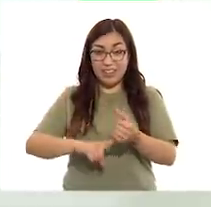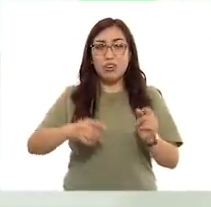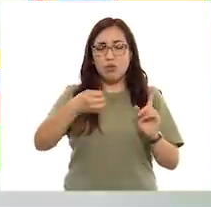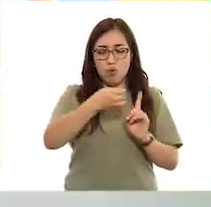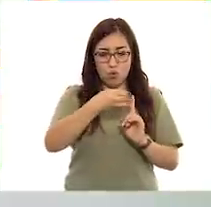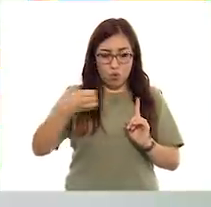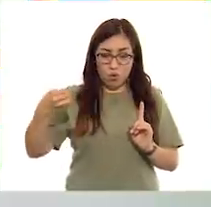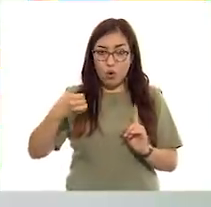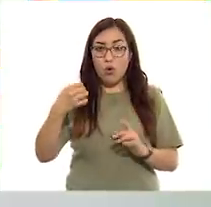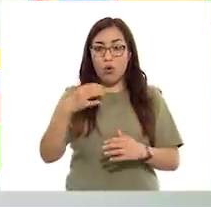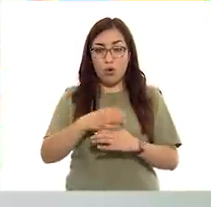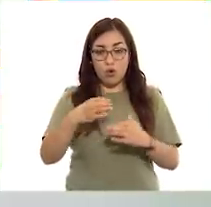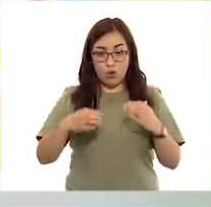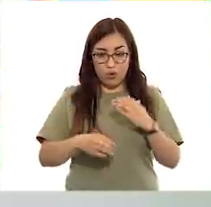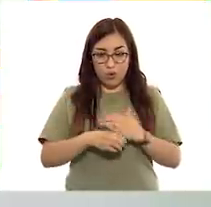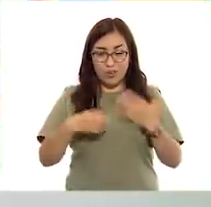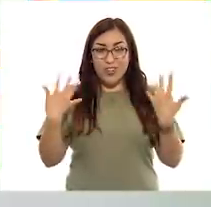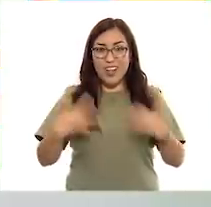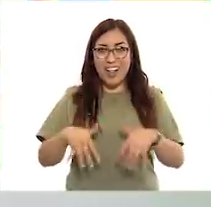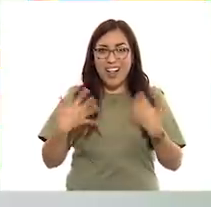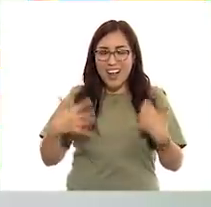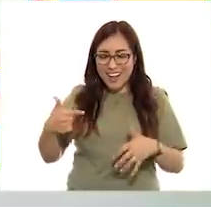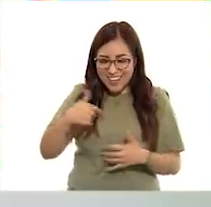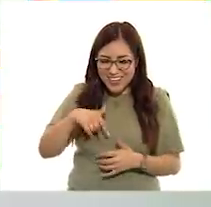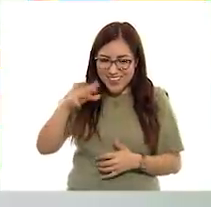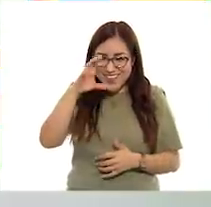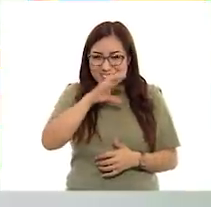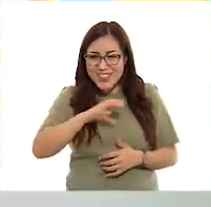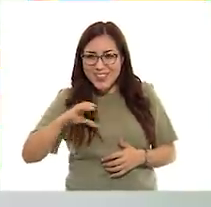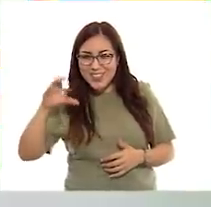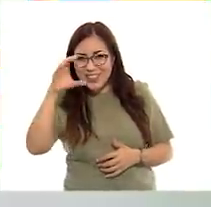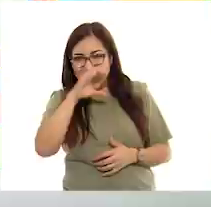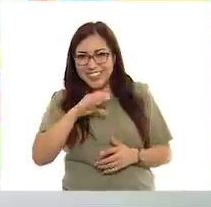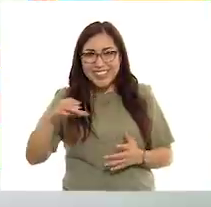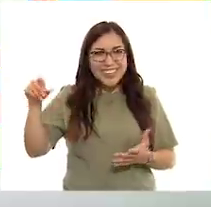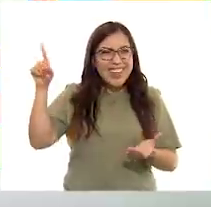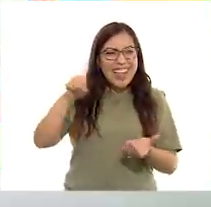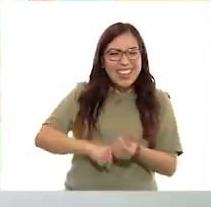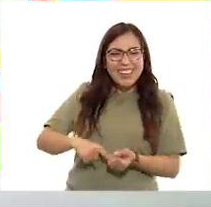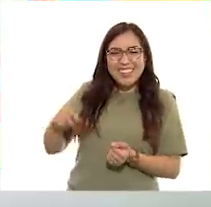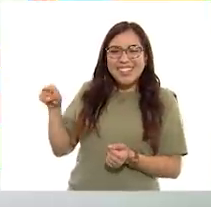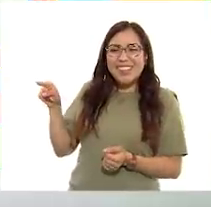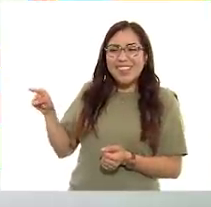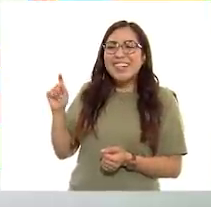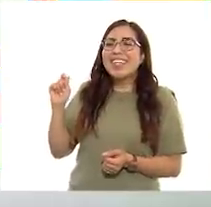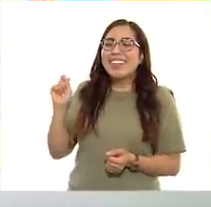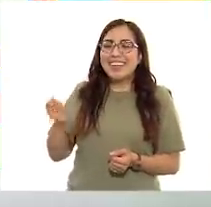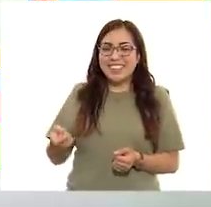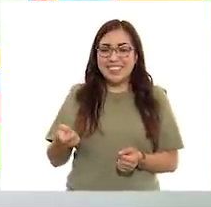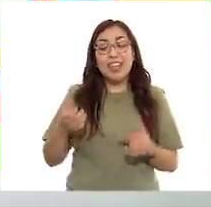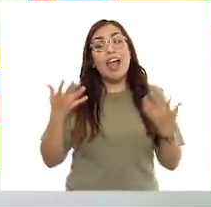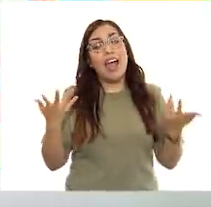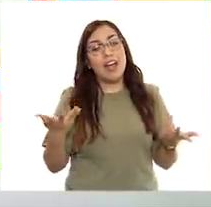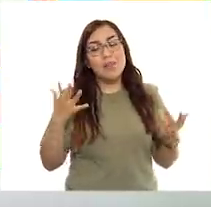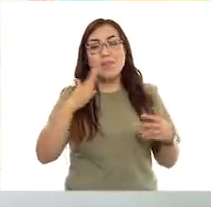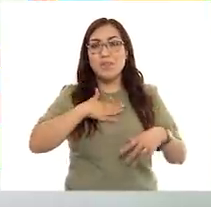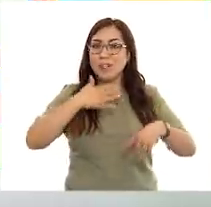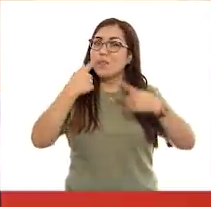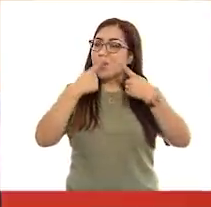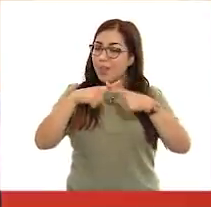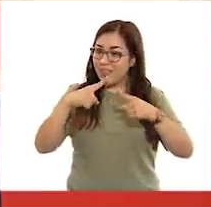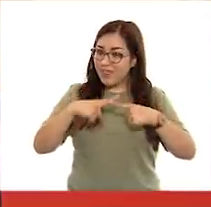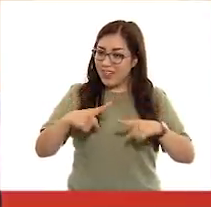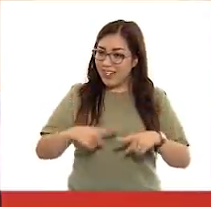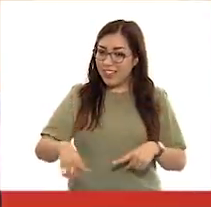objetos. Me intriga muchísimo. ¿Qué tendrán estas cajas misteriosas? Son varios. Tengo